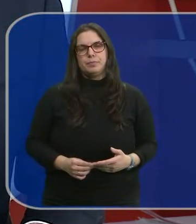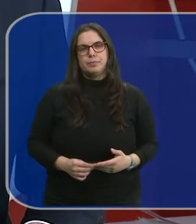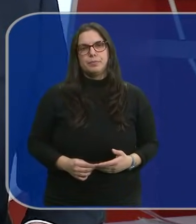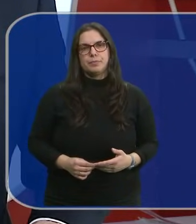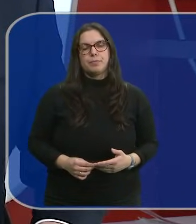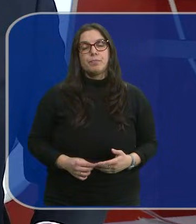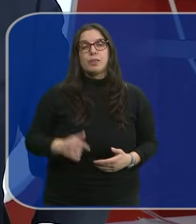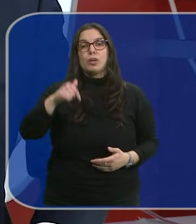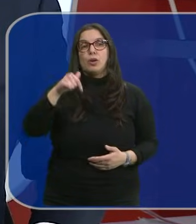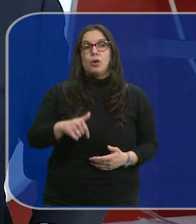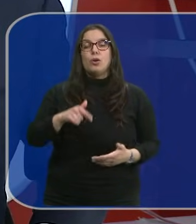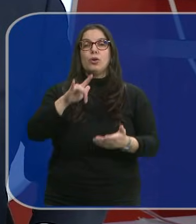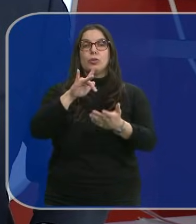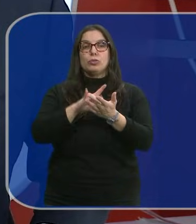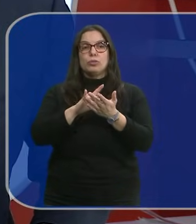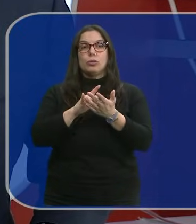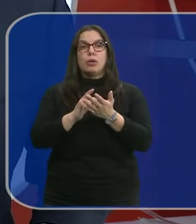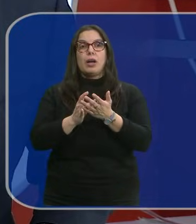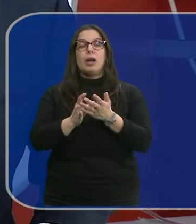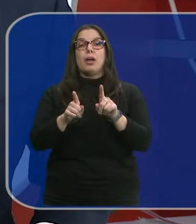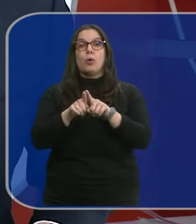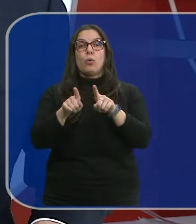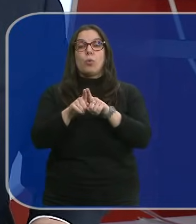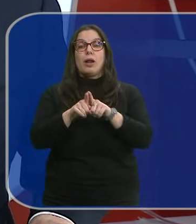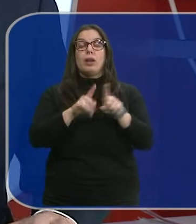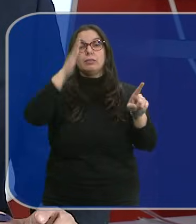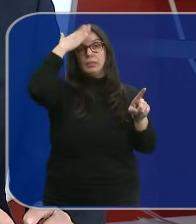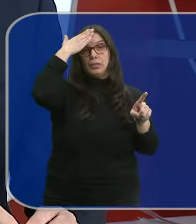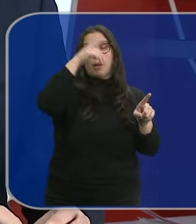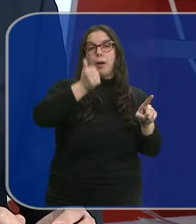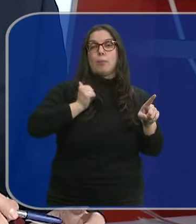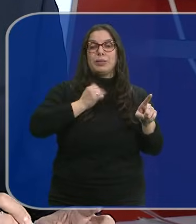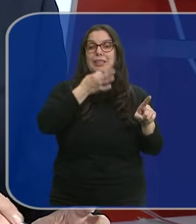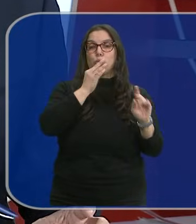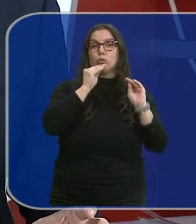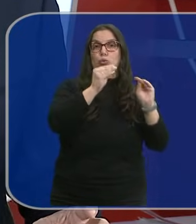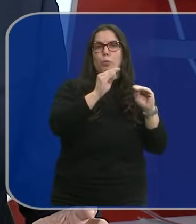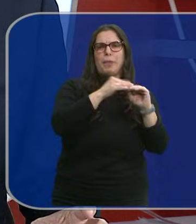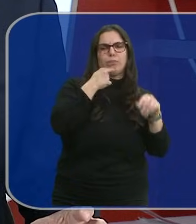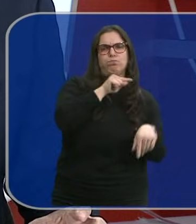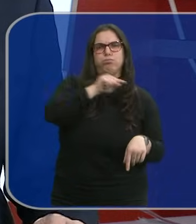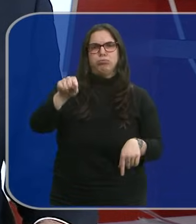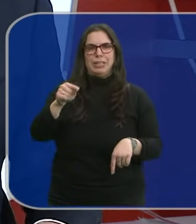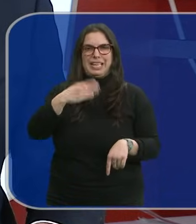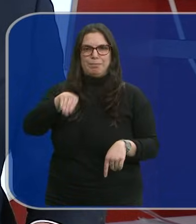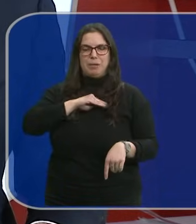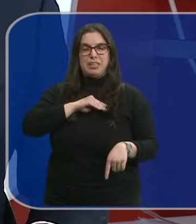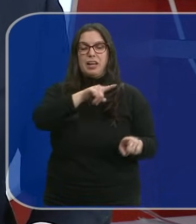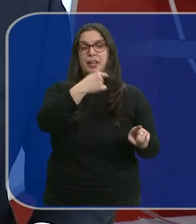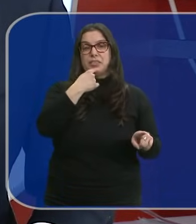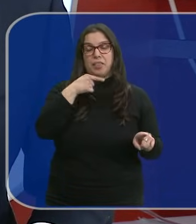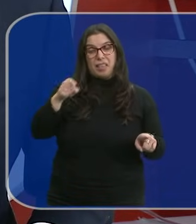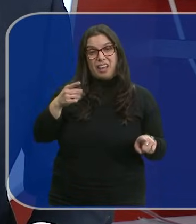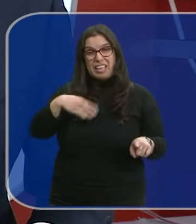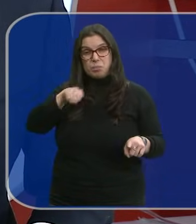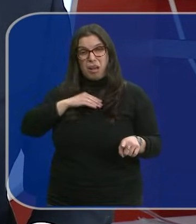Y hoy, durante la ceremonia de constitución de la Junta de Paz, Donald Trump ha aprovechado su intervención para señalar directamente a España. El presidente de Estados Unidos cuestiona